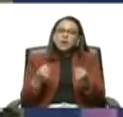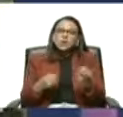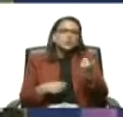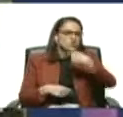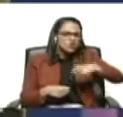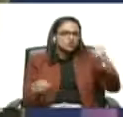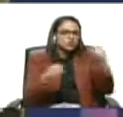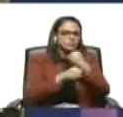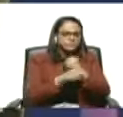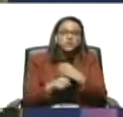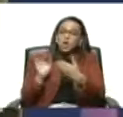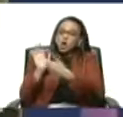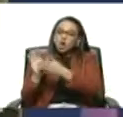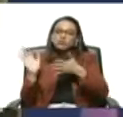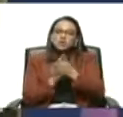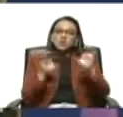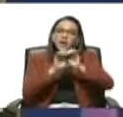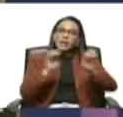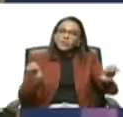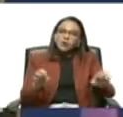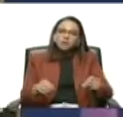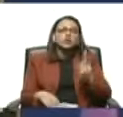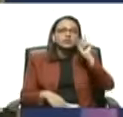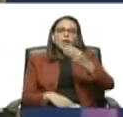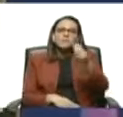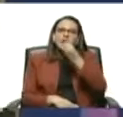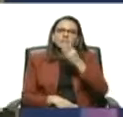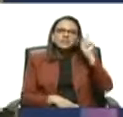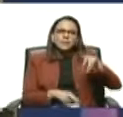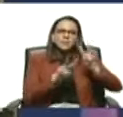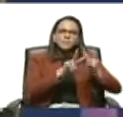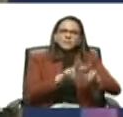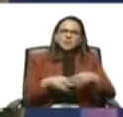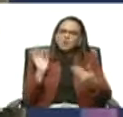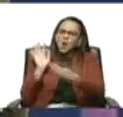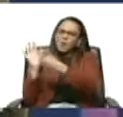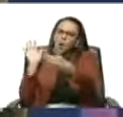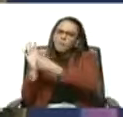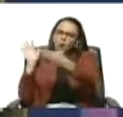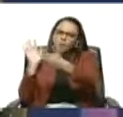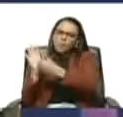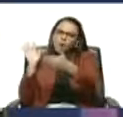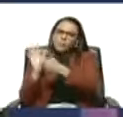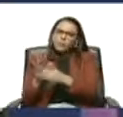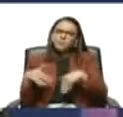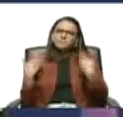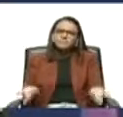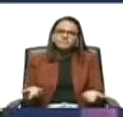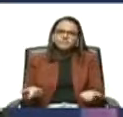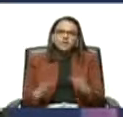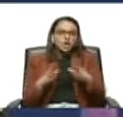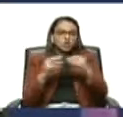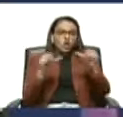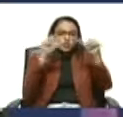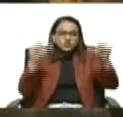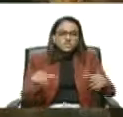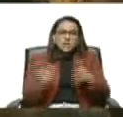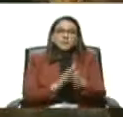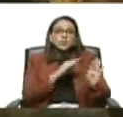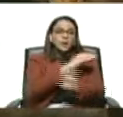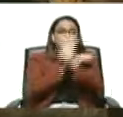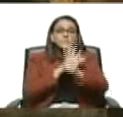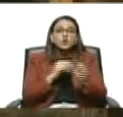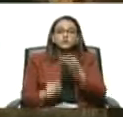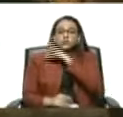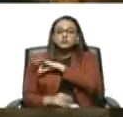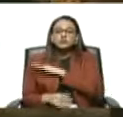sistema de educación, la alimentación, la vivienda, todo el sistema de protección social en su integralidad. Pero el